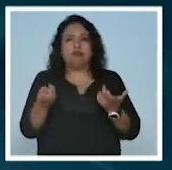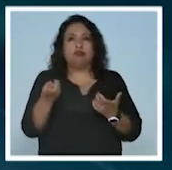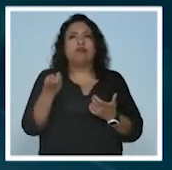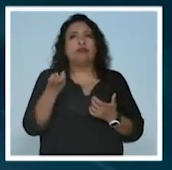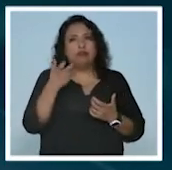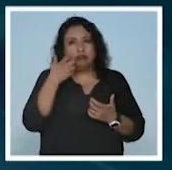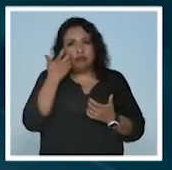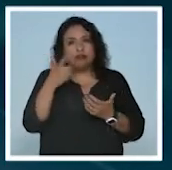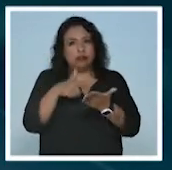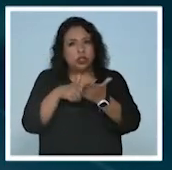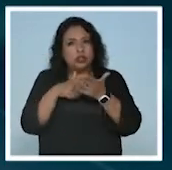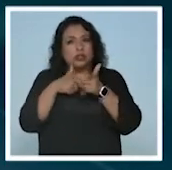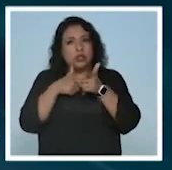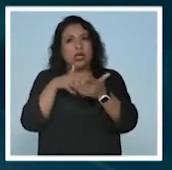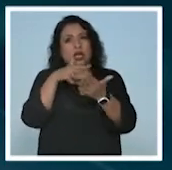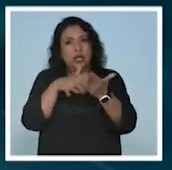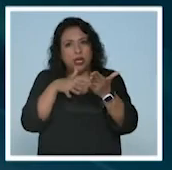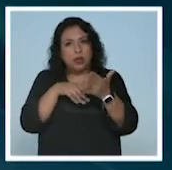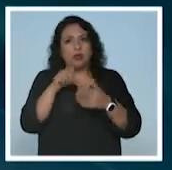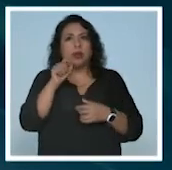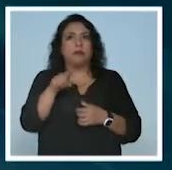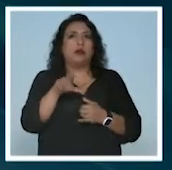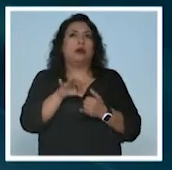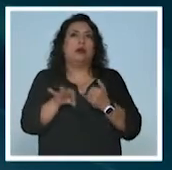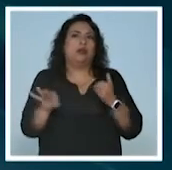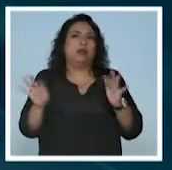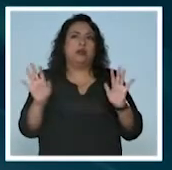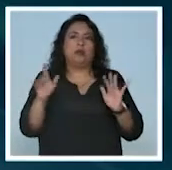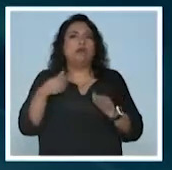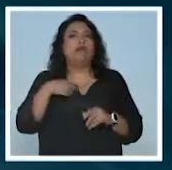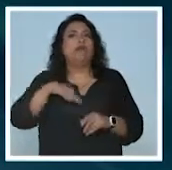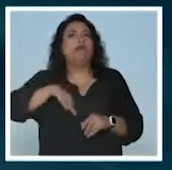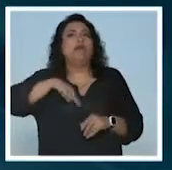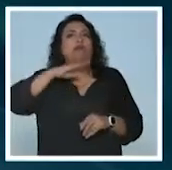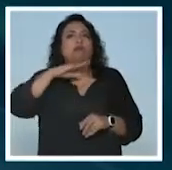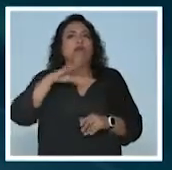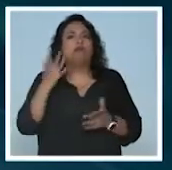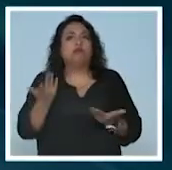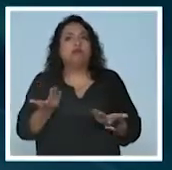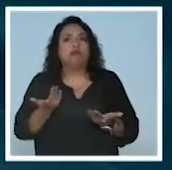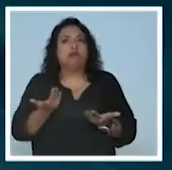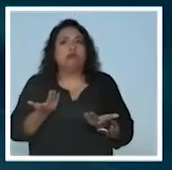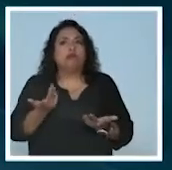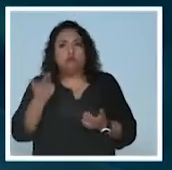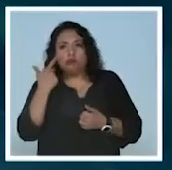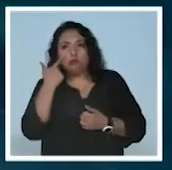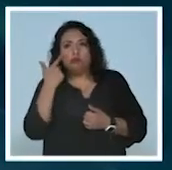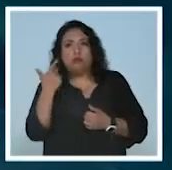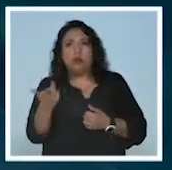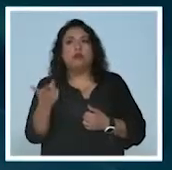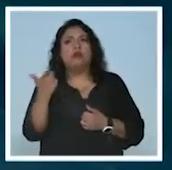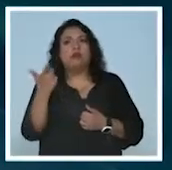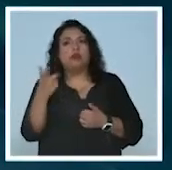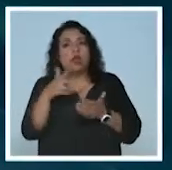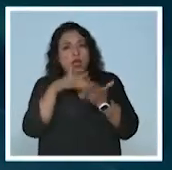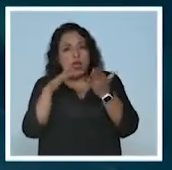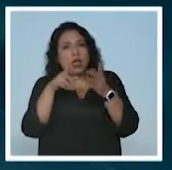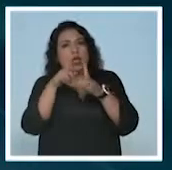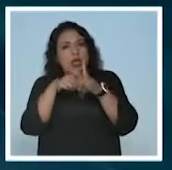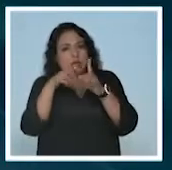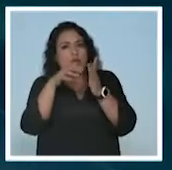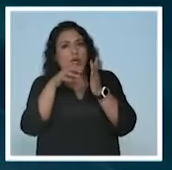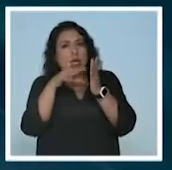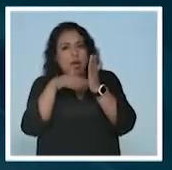soltar la lectura. Por otro lado, al final, pues casi sin darnos cuenta, nos descubrimos que hemos leído crítica